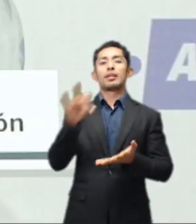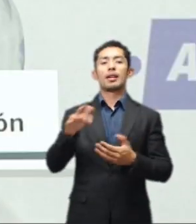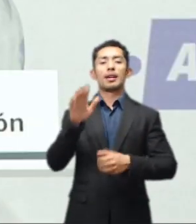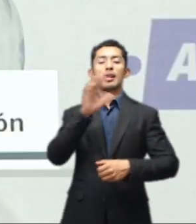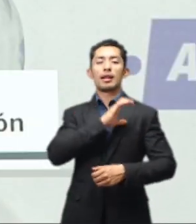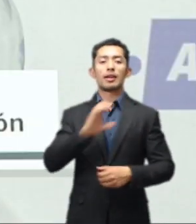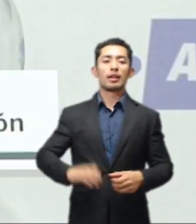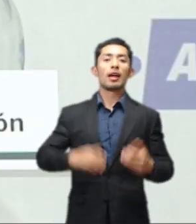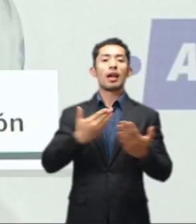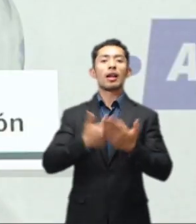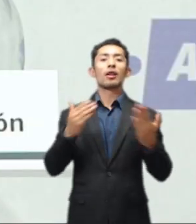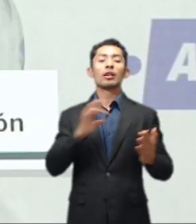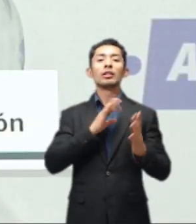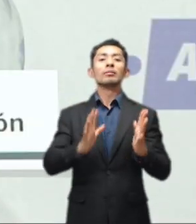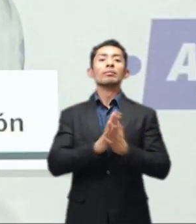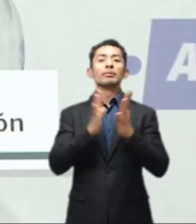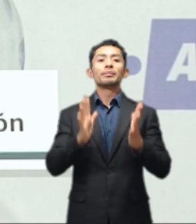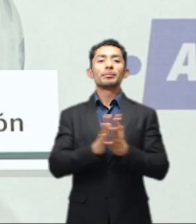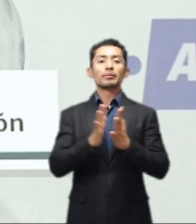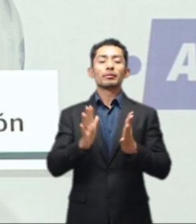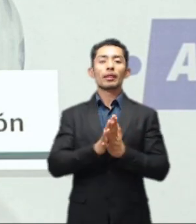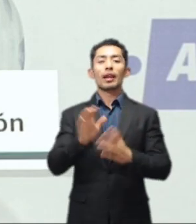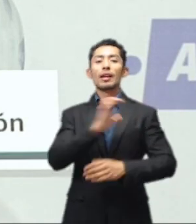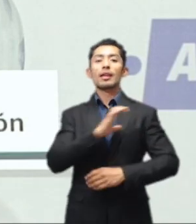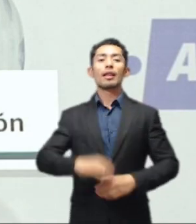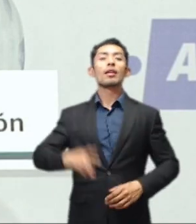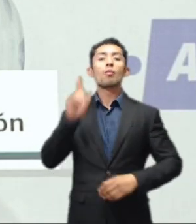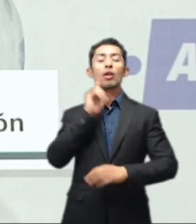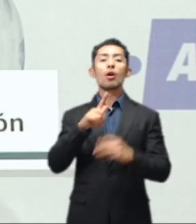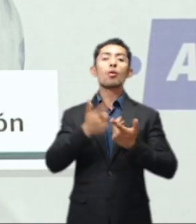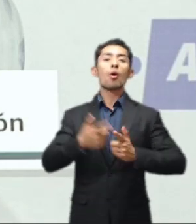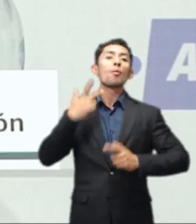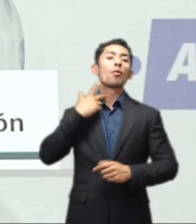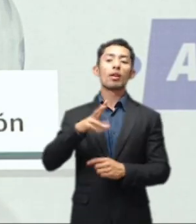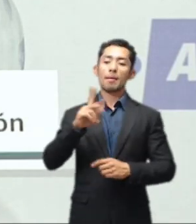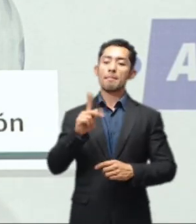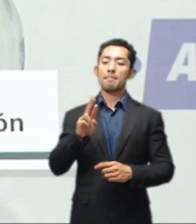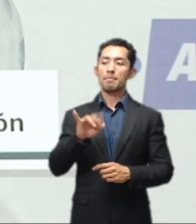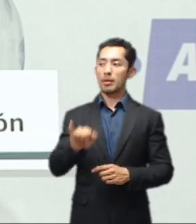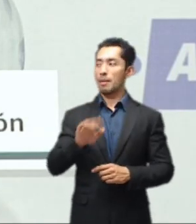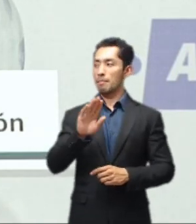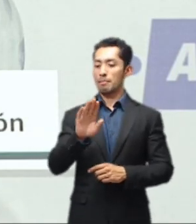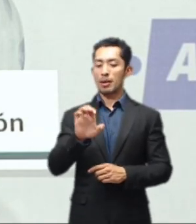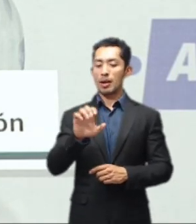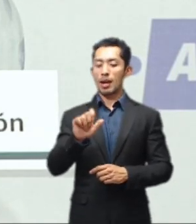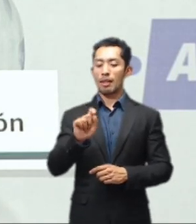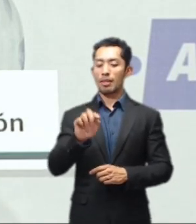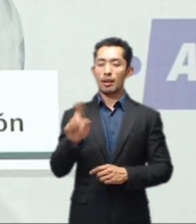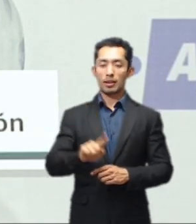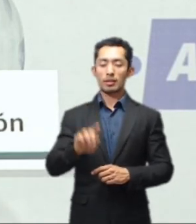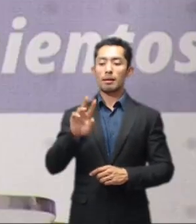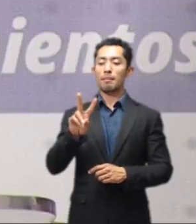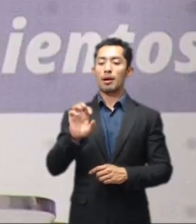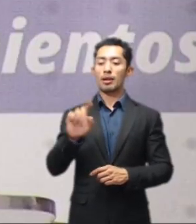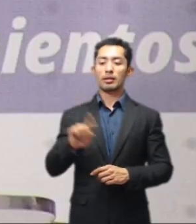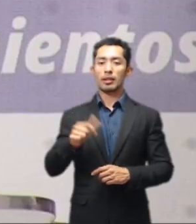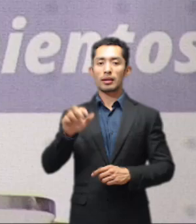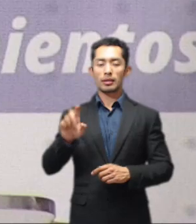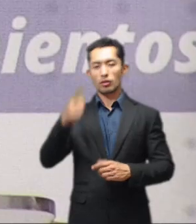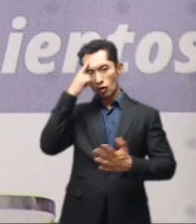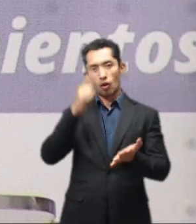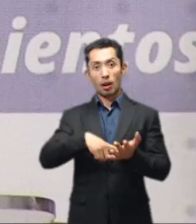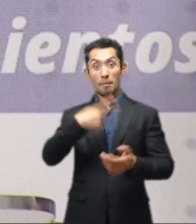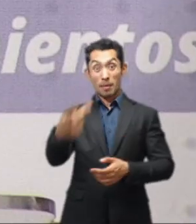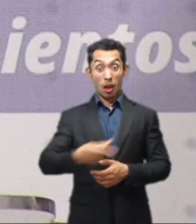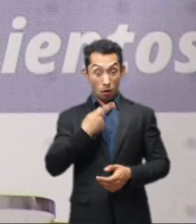candidato ahora le corresponde la participación a la candidata del partido revolucionario institucional Beatriz García Vasquez adelante Muchas gracias yo creo que la